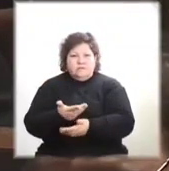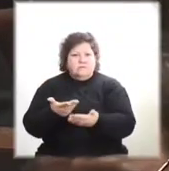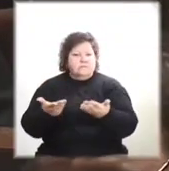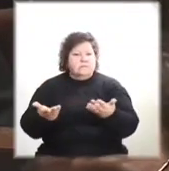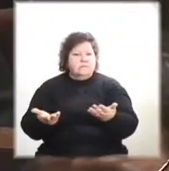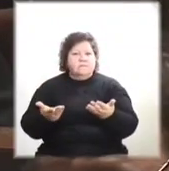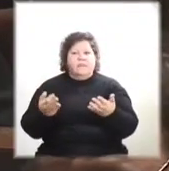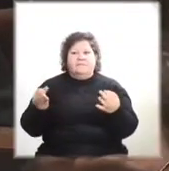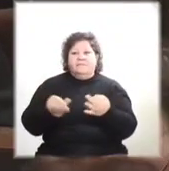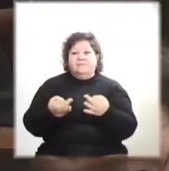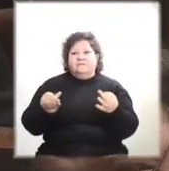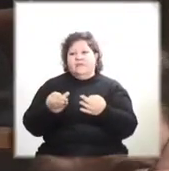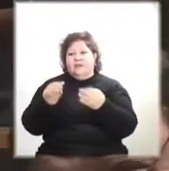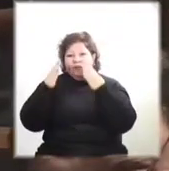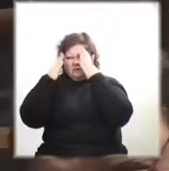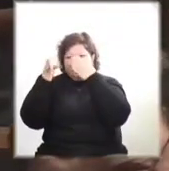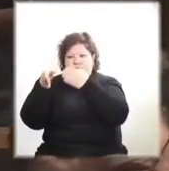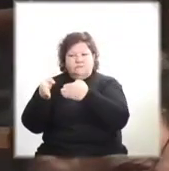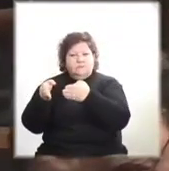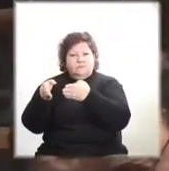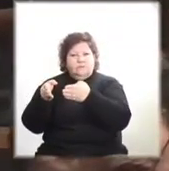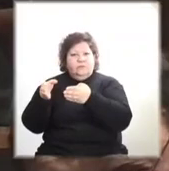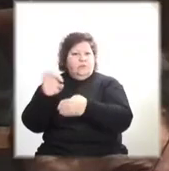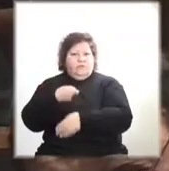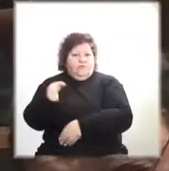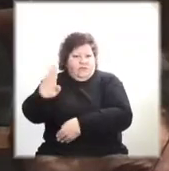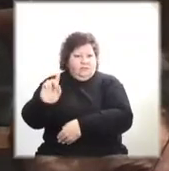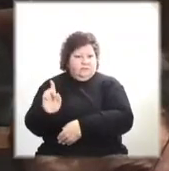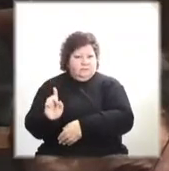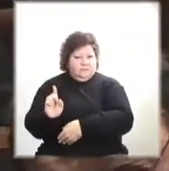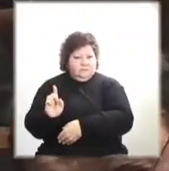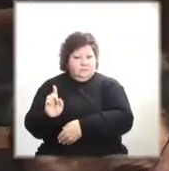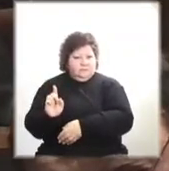digamos, la especial atención en esos países o directamente no iban.